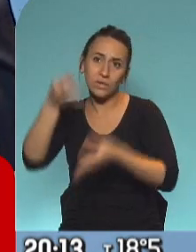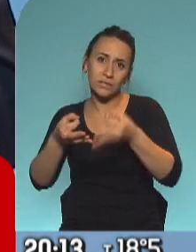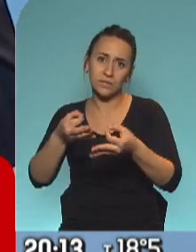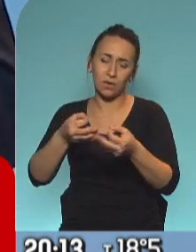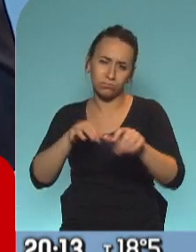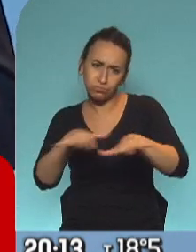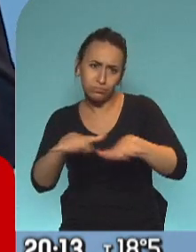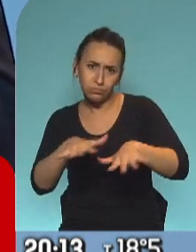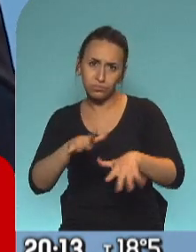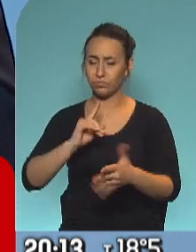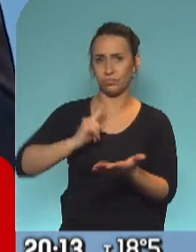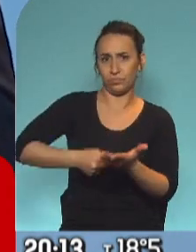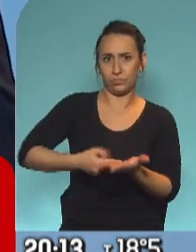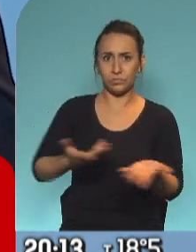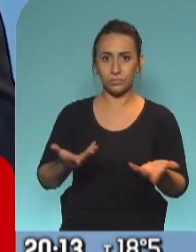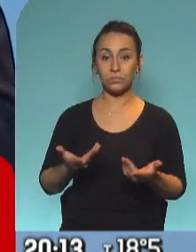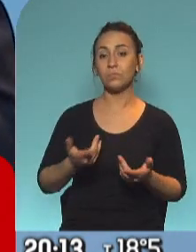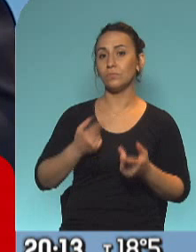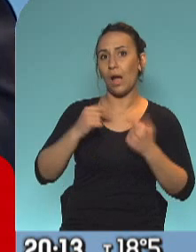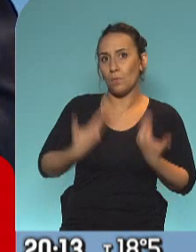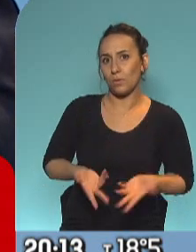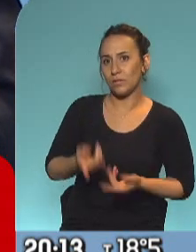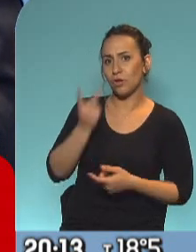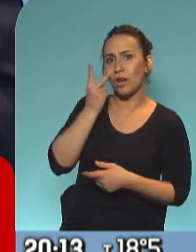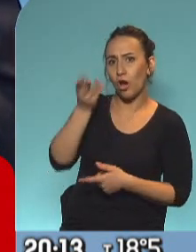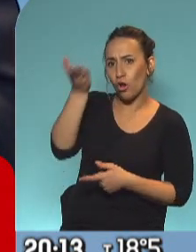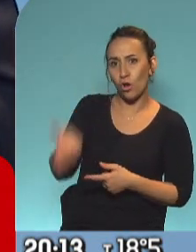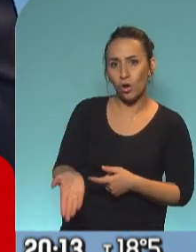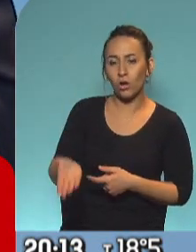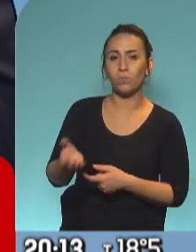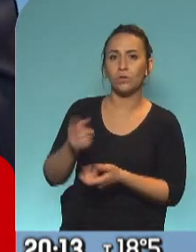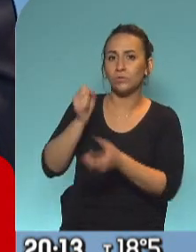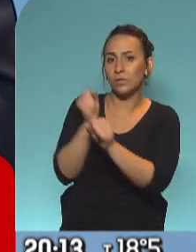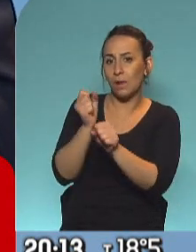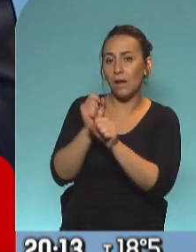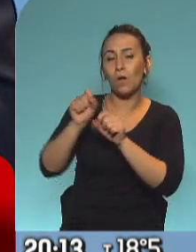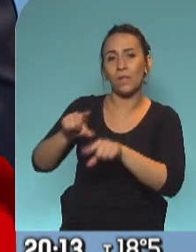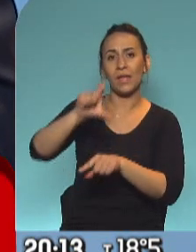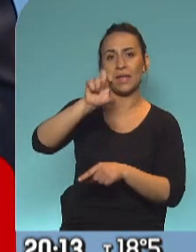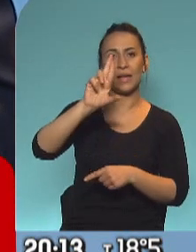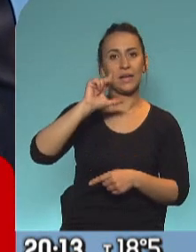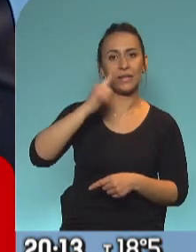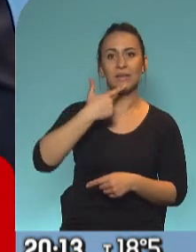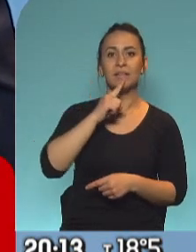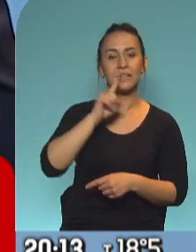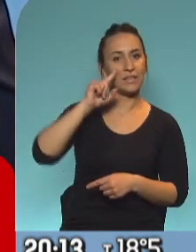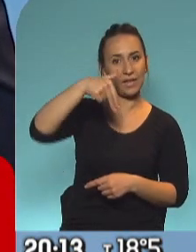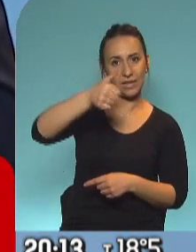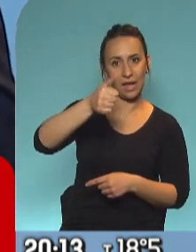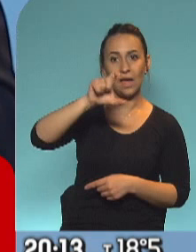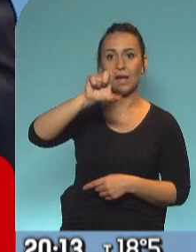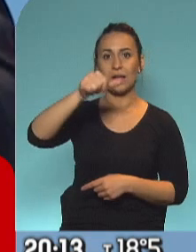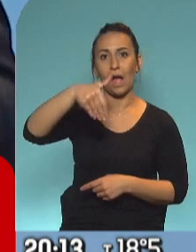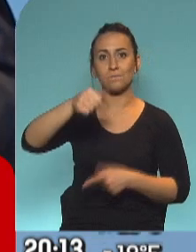Aprovecho también para reconocer toda la tarea que viene haciendo la interventora Cristina Camaño de la AFI,